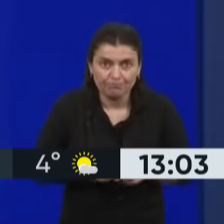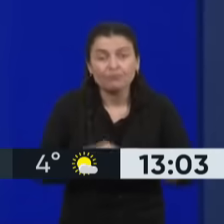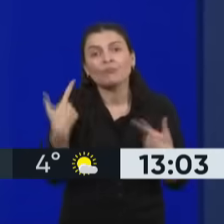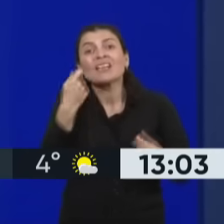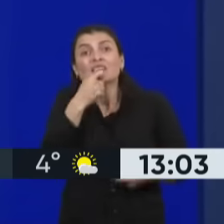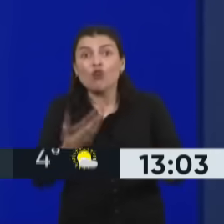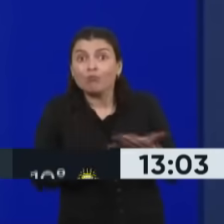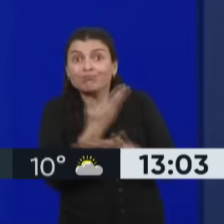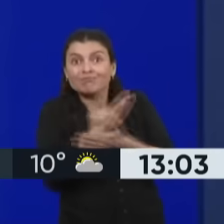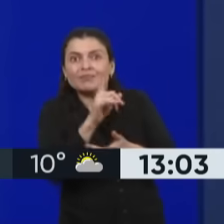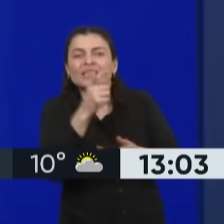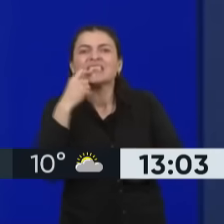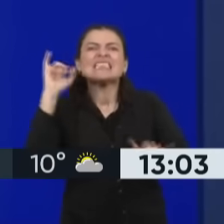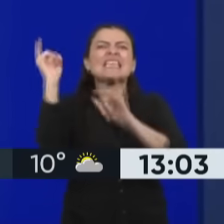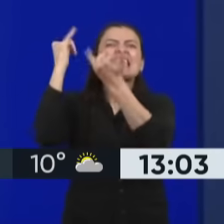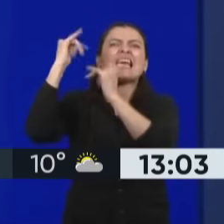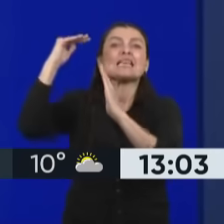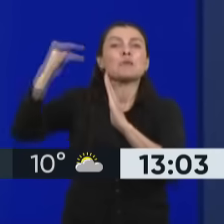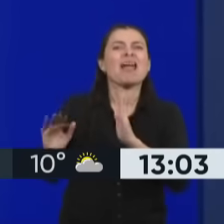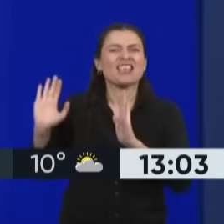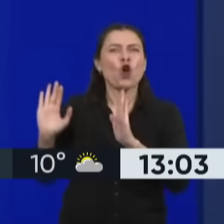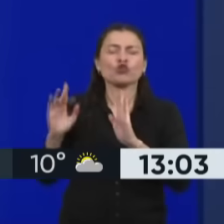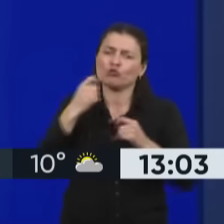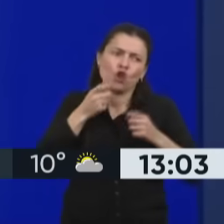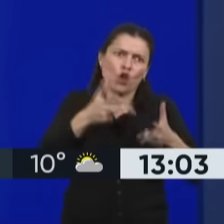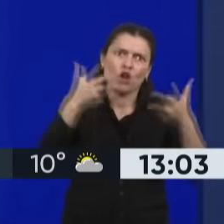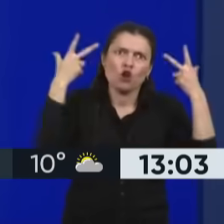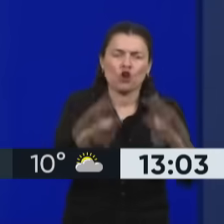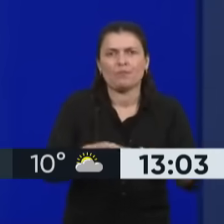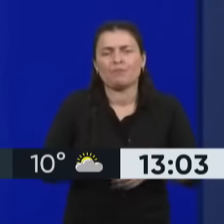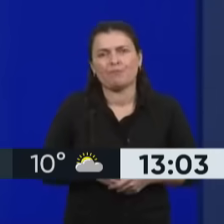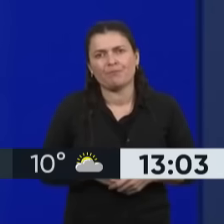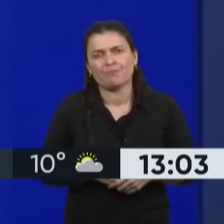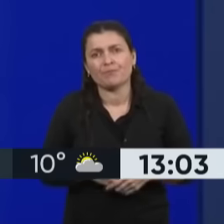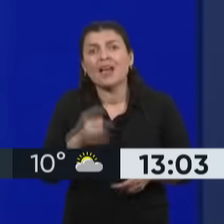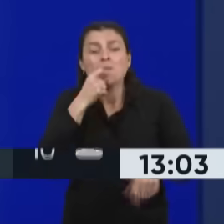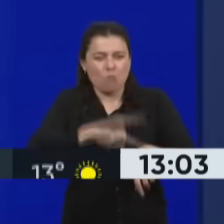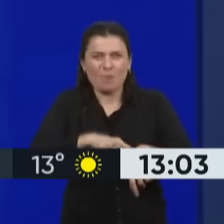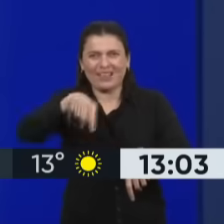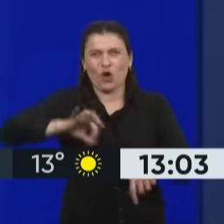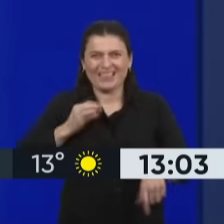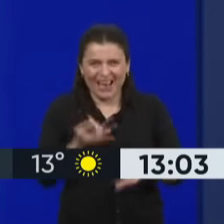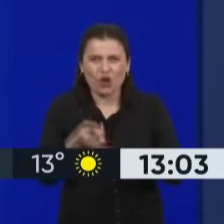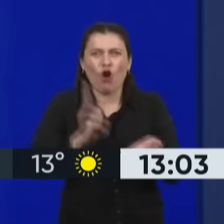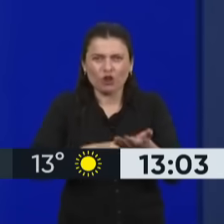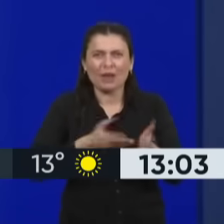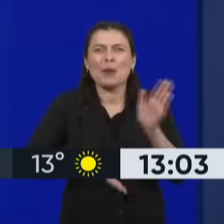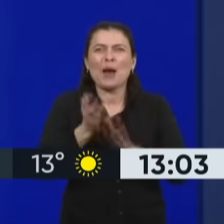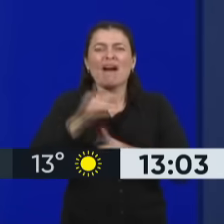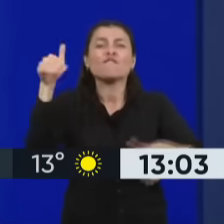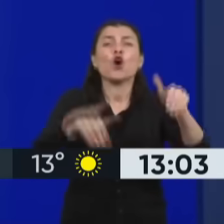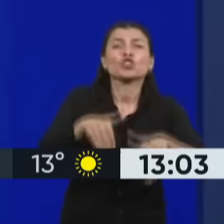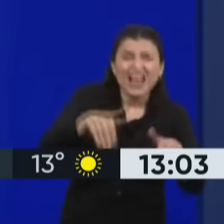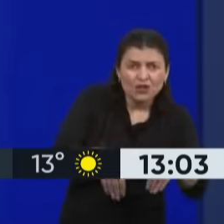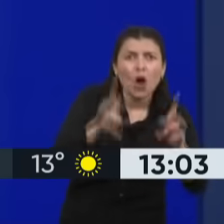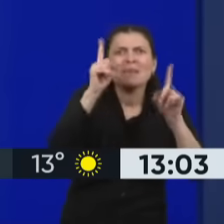con la tasa de interés. Muchachos, si uno fija la cantidad de dinero, están en año electoral, tienen volatilidad en la demanda de dinero y